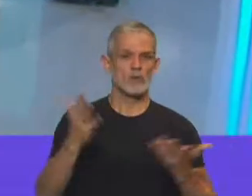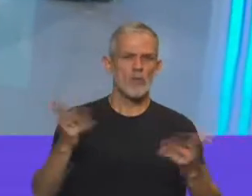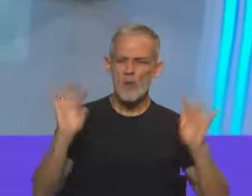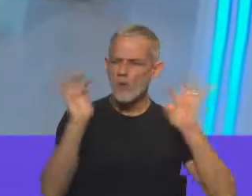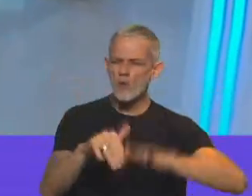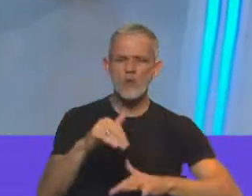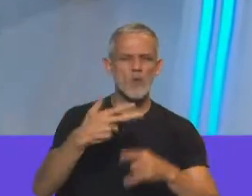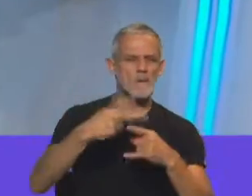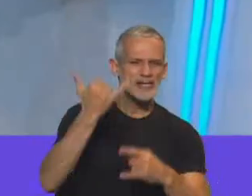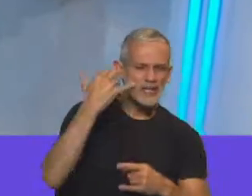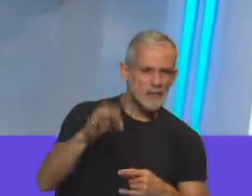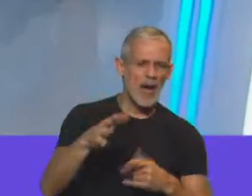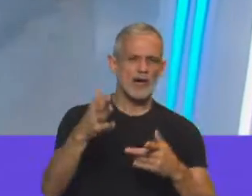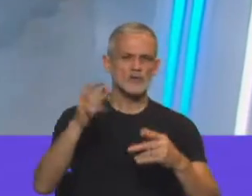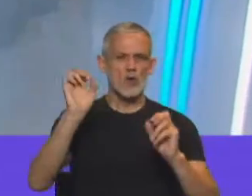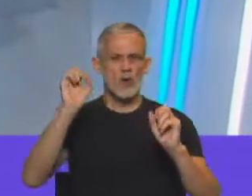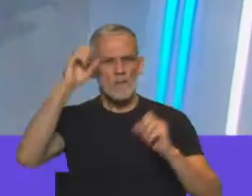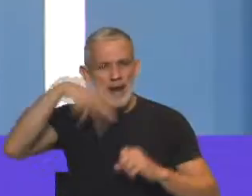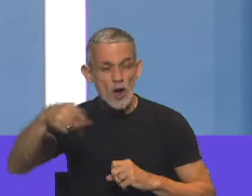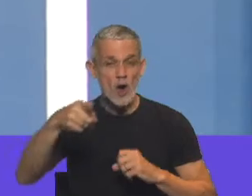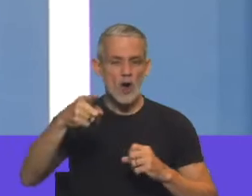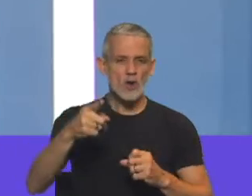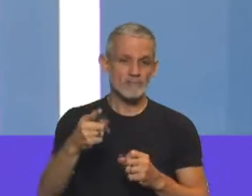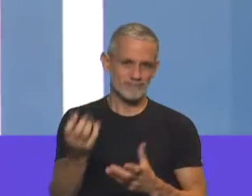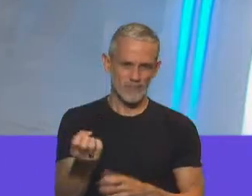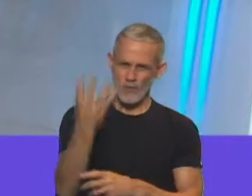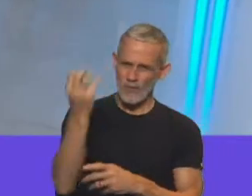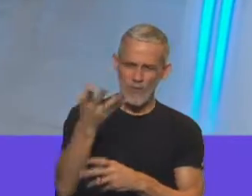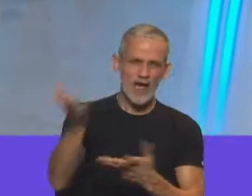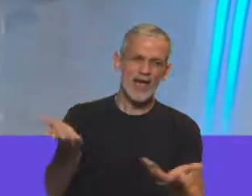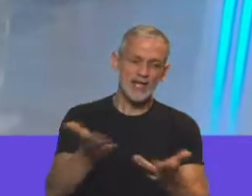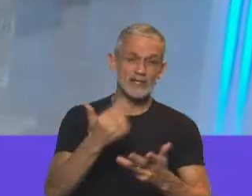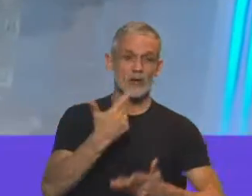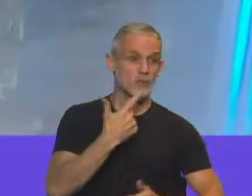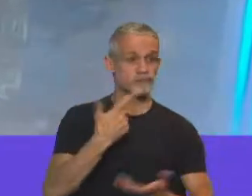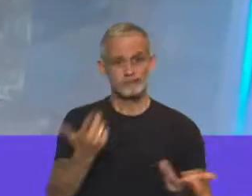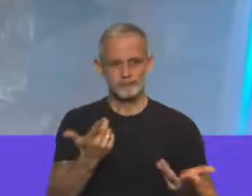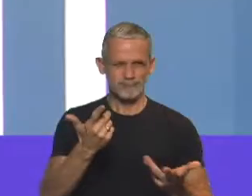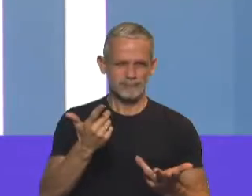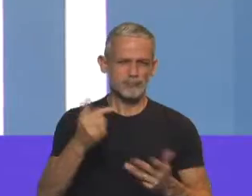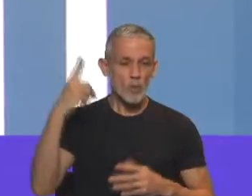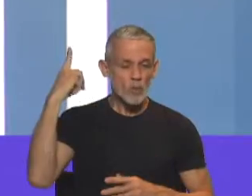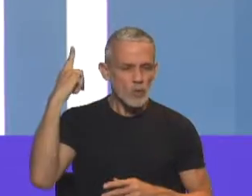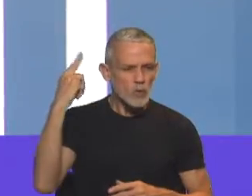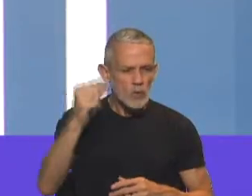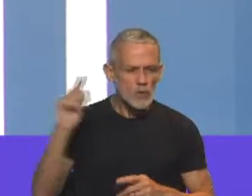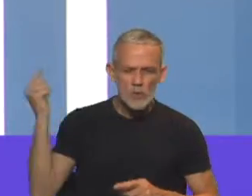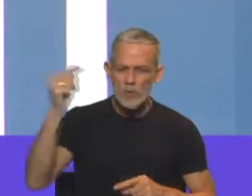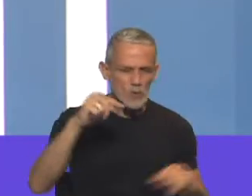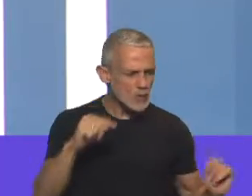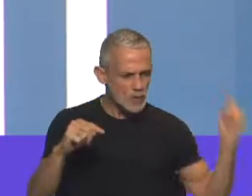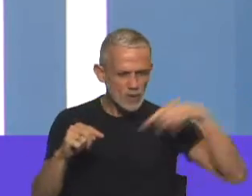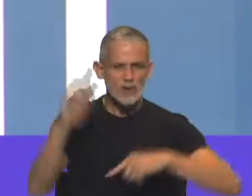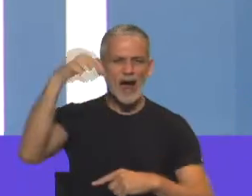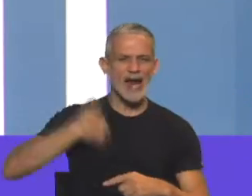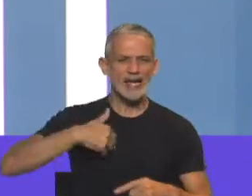plaza de mayo pero la fuente famosa los muchachos y muchachas que venían de muy lejos del sur del norte